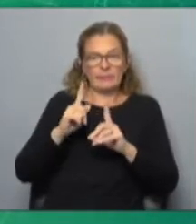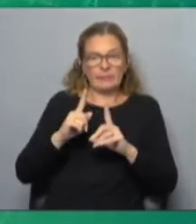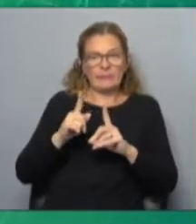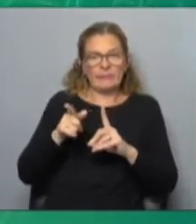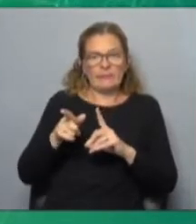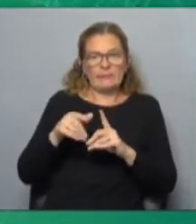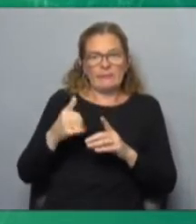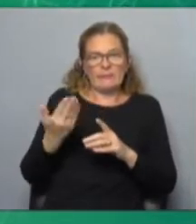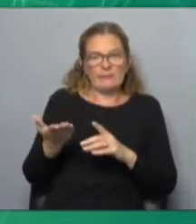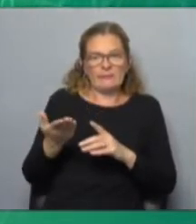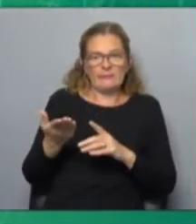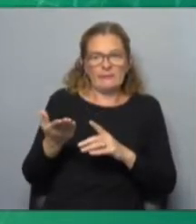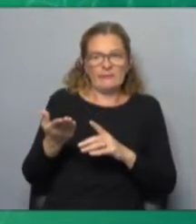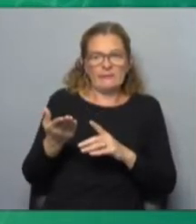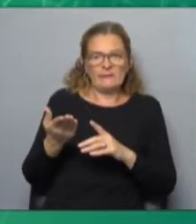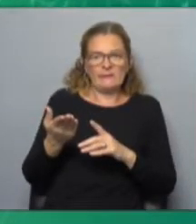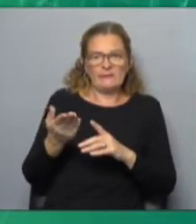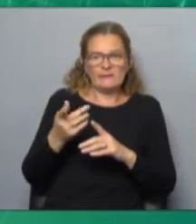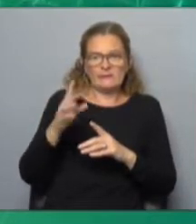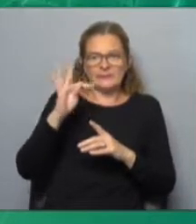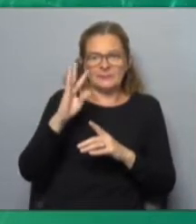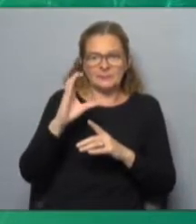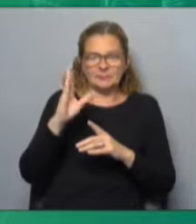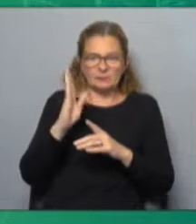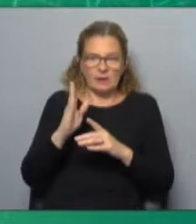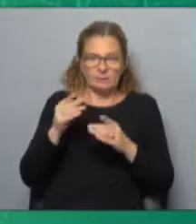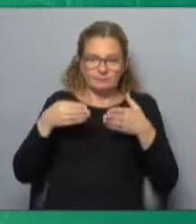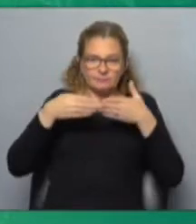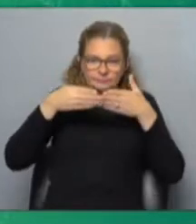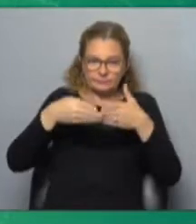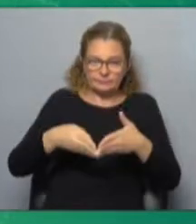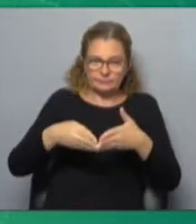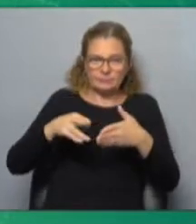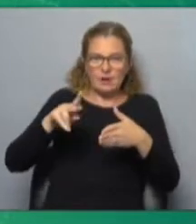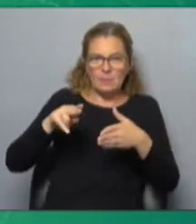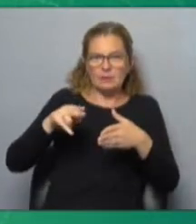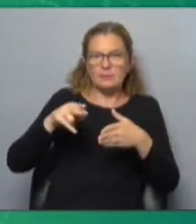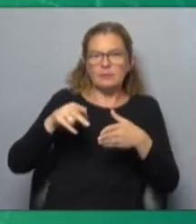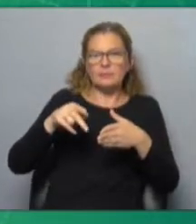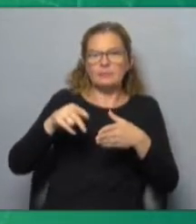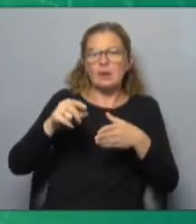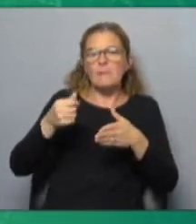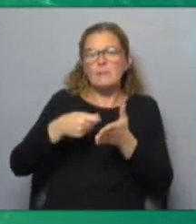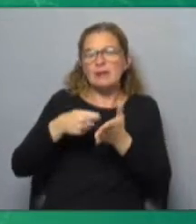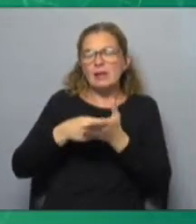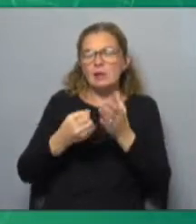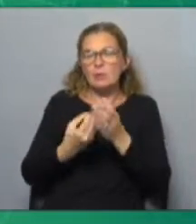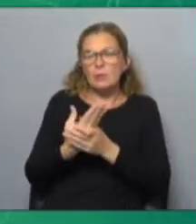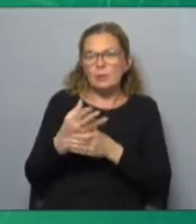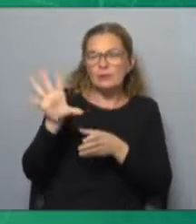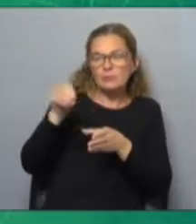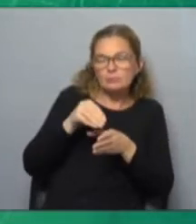lado, en lo que tiene que ver con el TCP, la terminal Cuenca del Plata, en incorporar 77